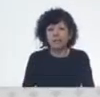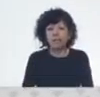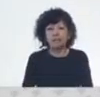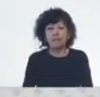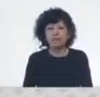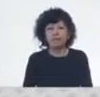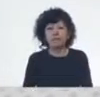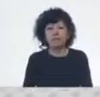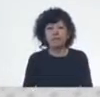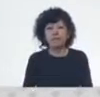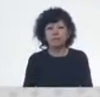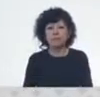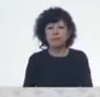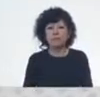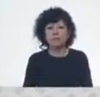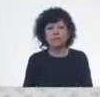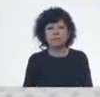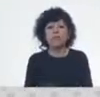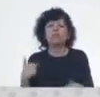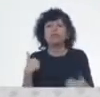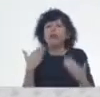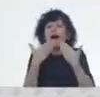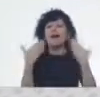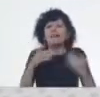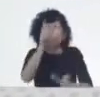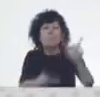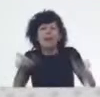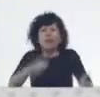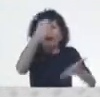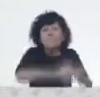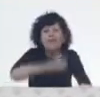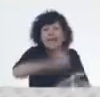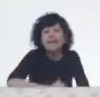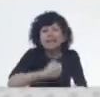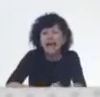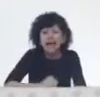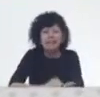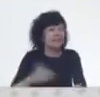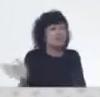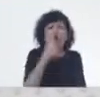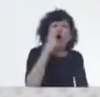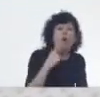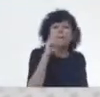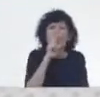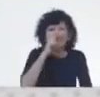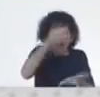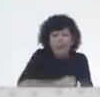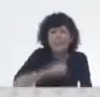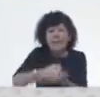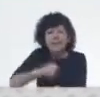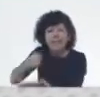a los militantes, a las militantes.